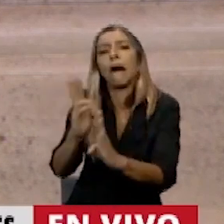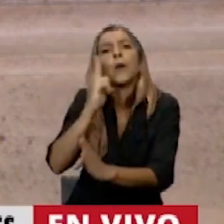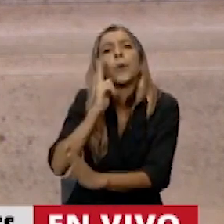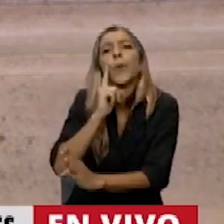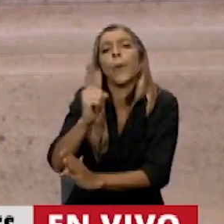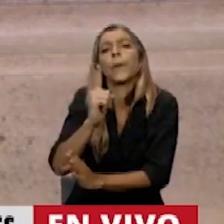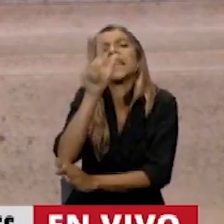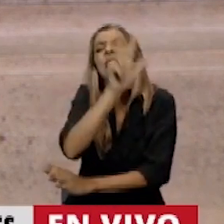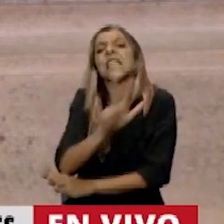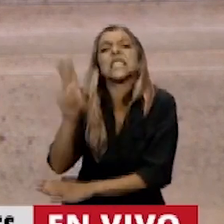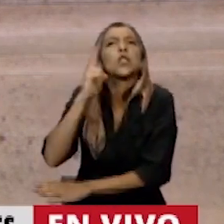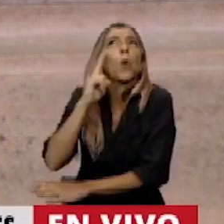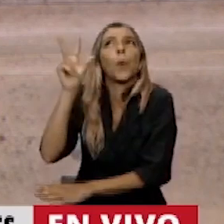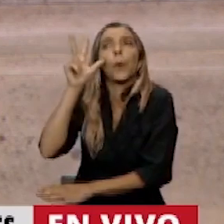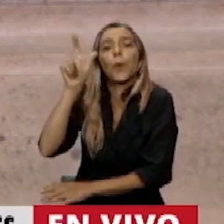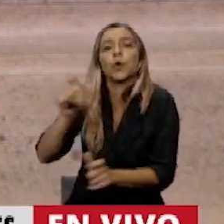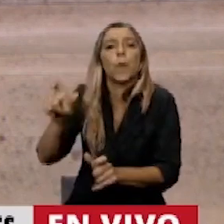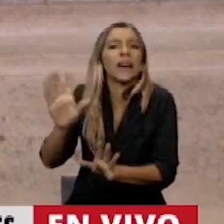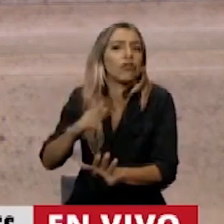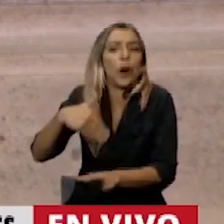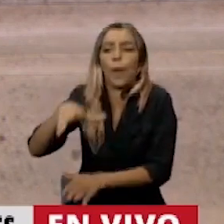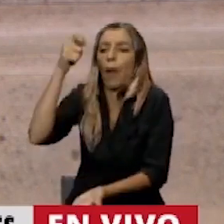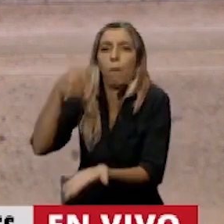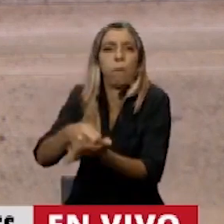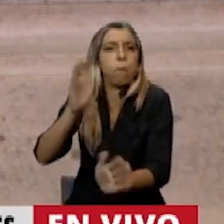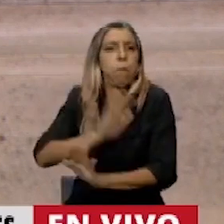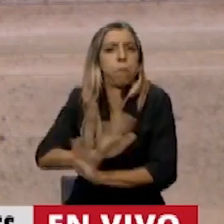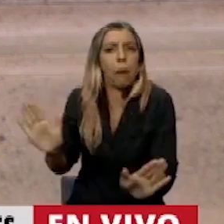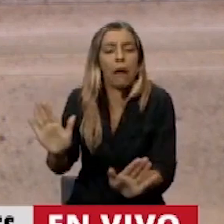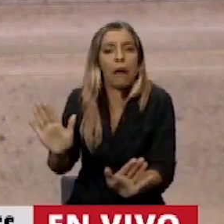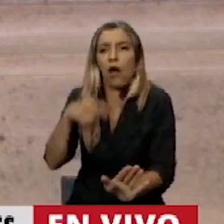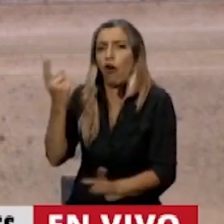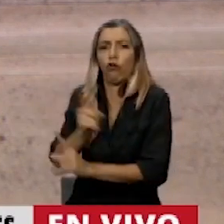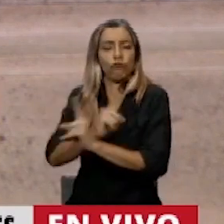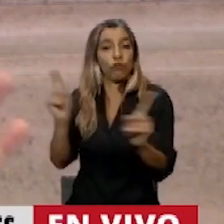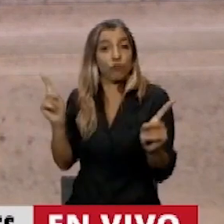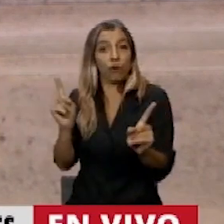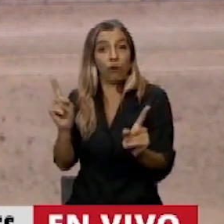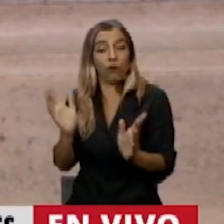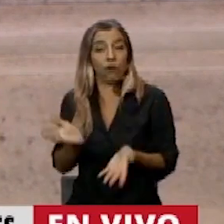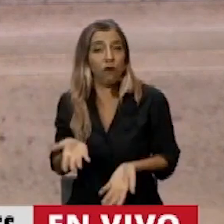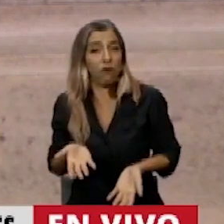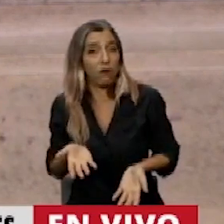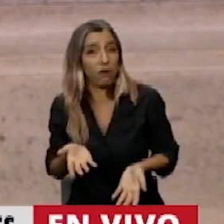9.398 personas. Y cada vez que alguien nos pregunta, decimos, no, solo a 10.000,